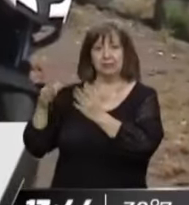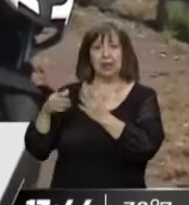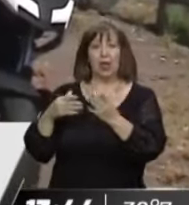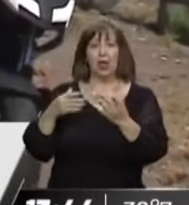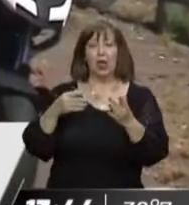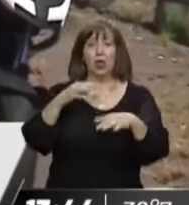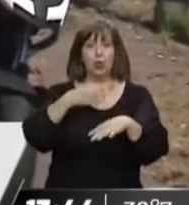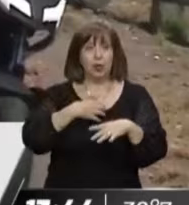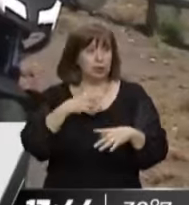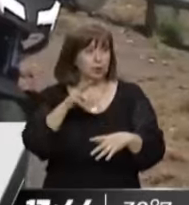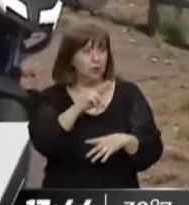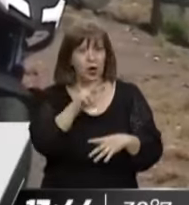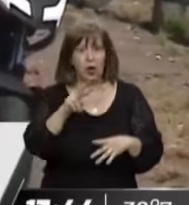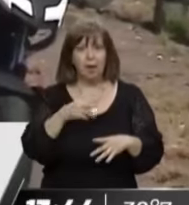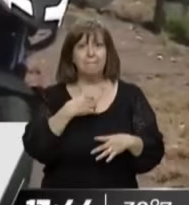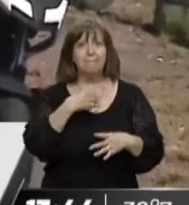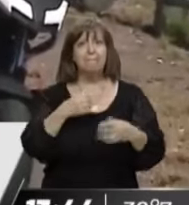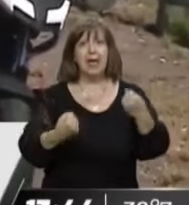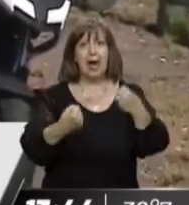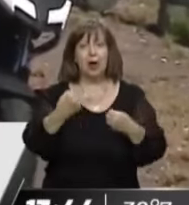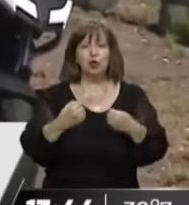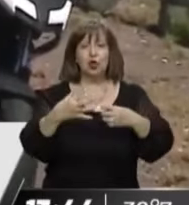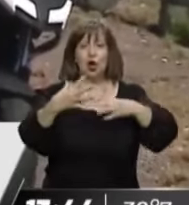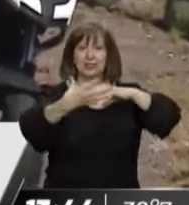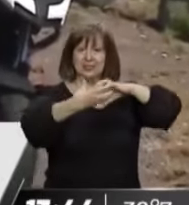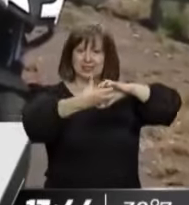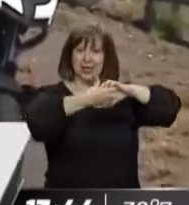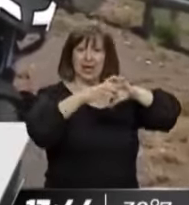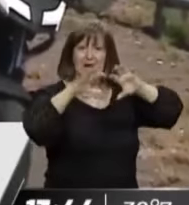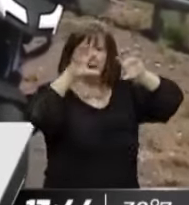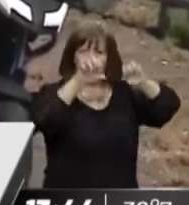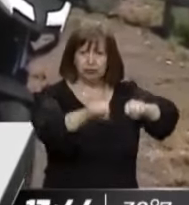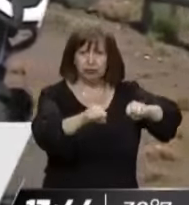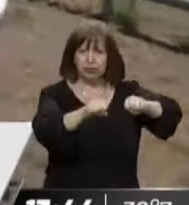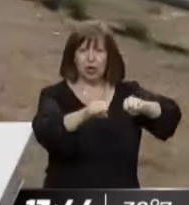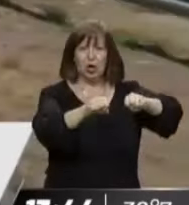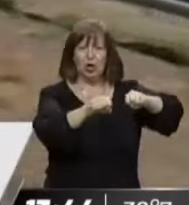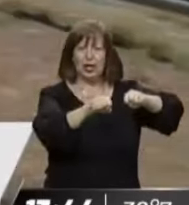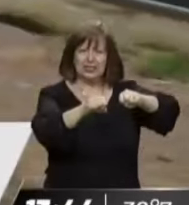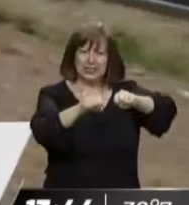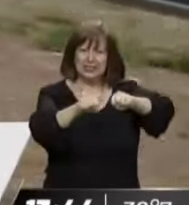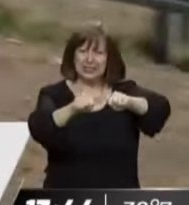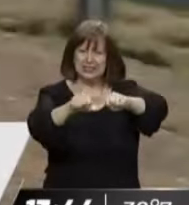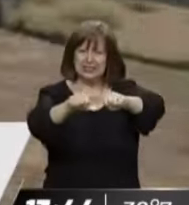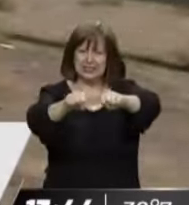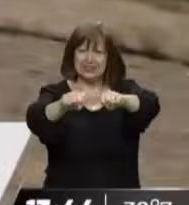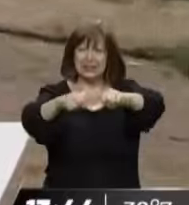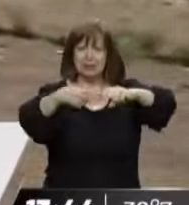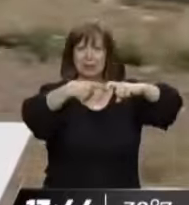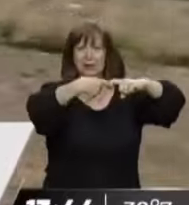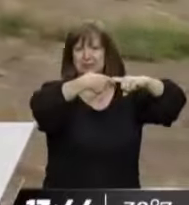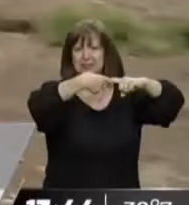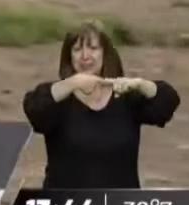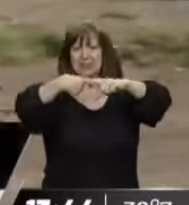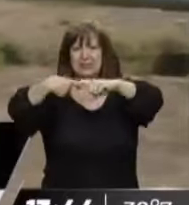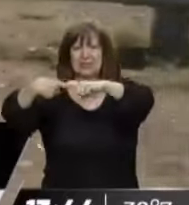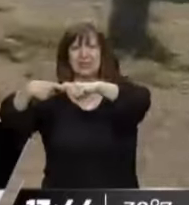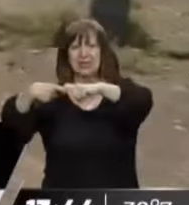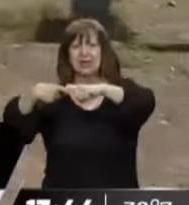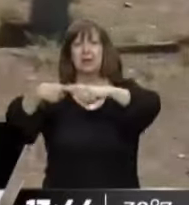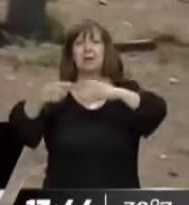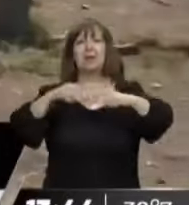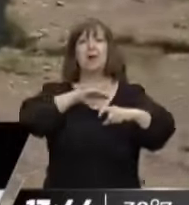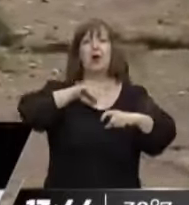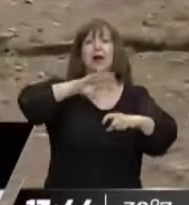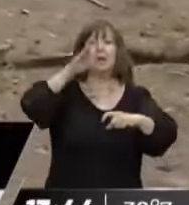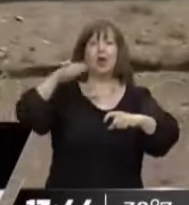dueño se da cuenta de este suceso, se cuelga de la camioneta y colgado llegó hasta este lugar donde estamos ubicados. Miren dónde ha quedado la camioneta, porque